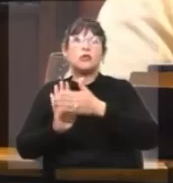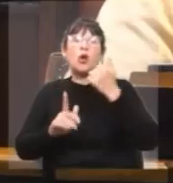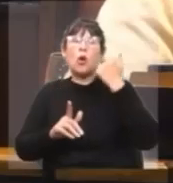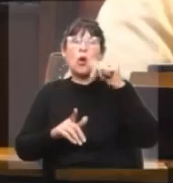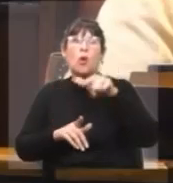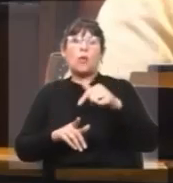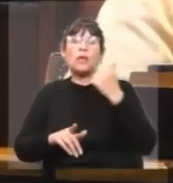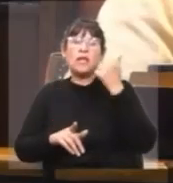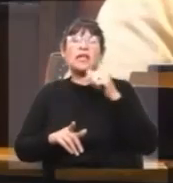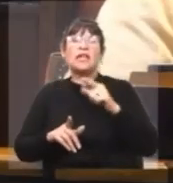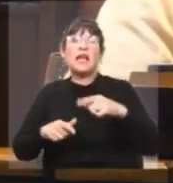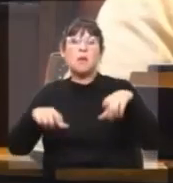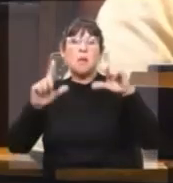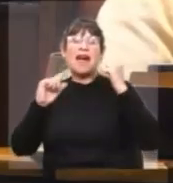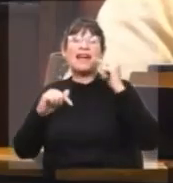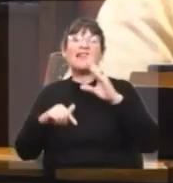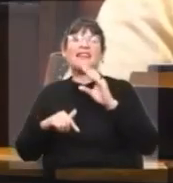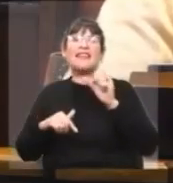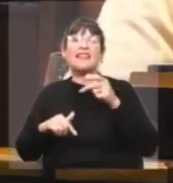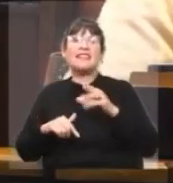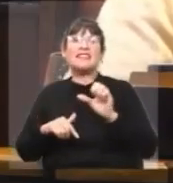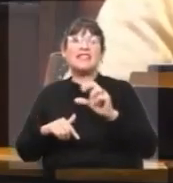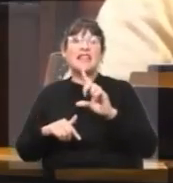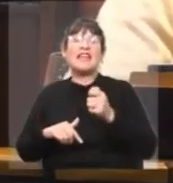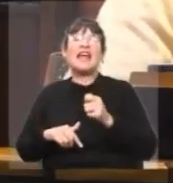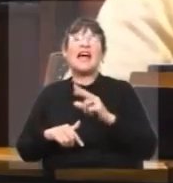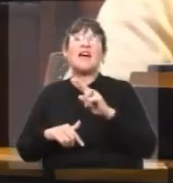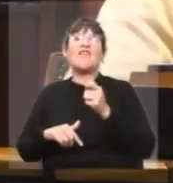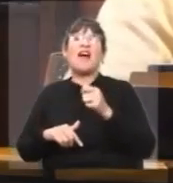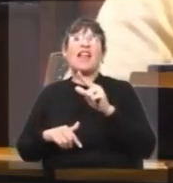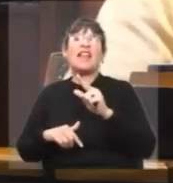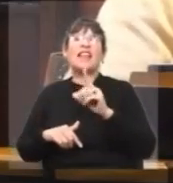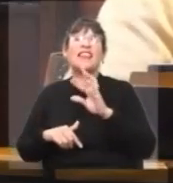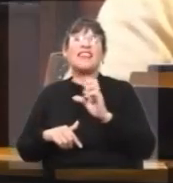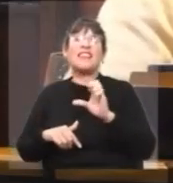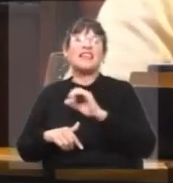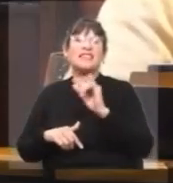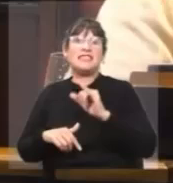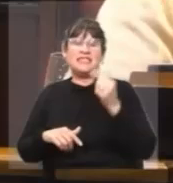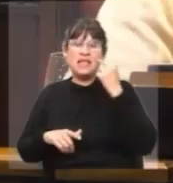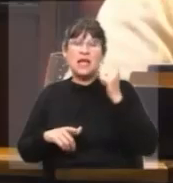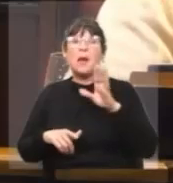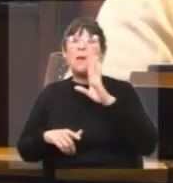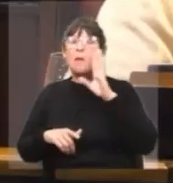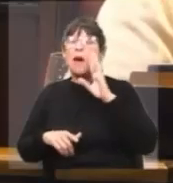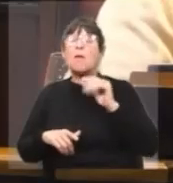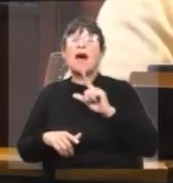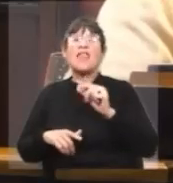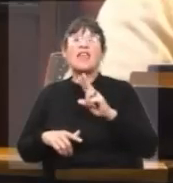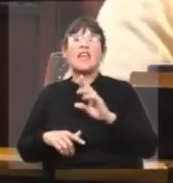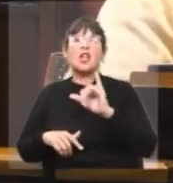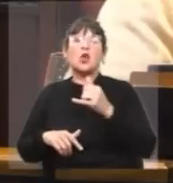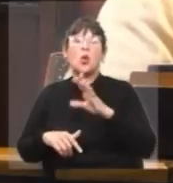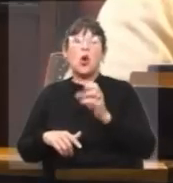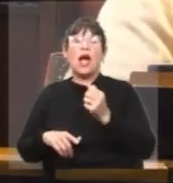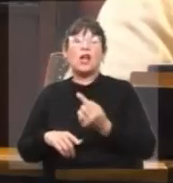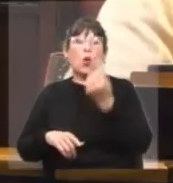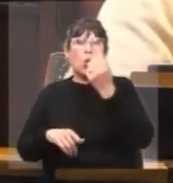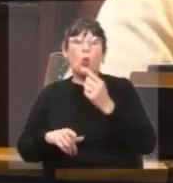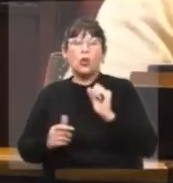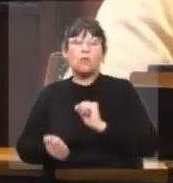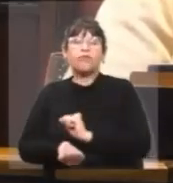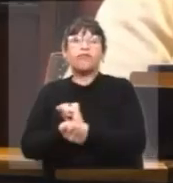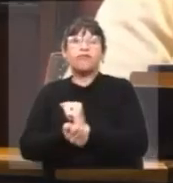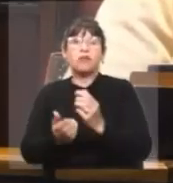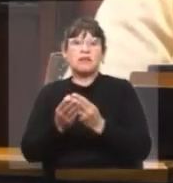Chela Valdés Chela Valdés es madre de Luján Sosa Valdés uno de los detenidos desaparecidos durante